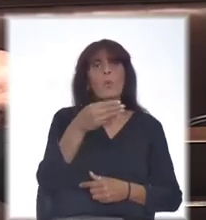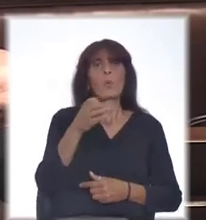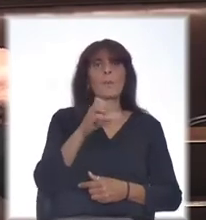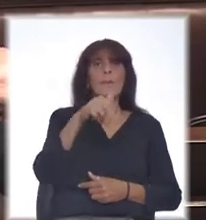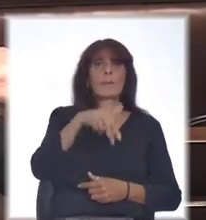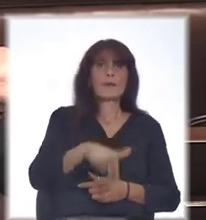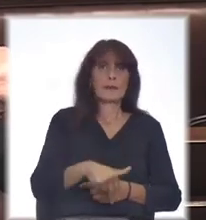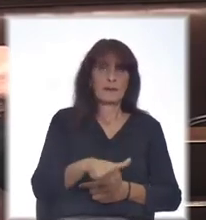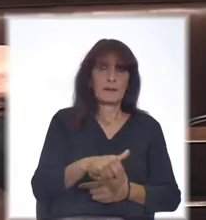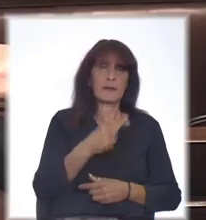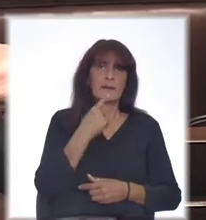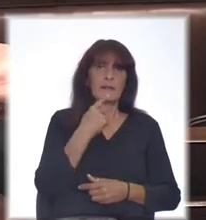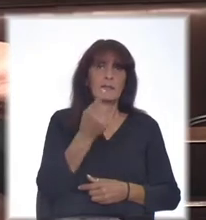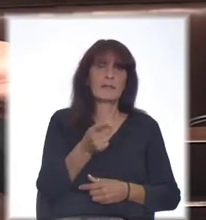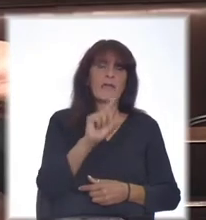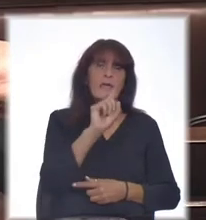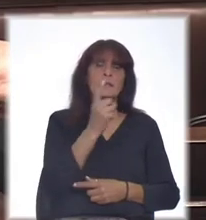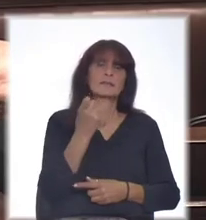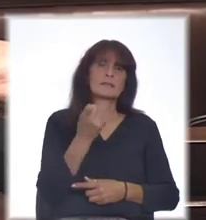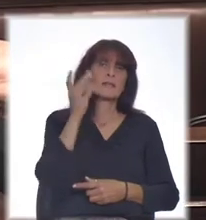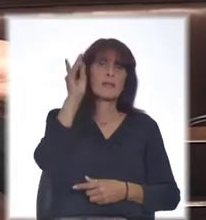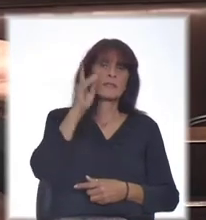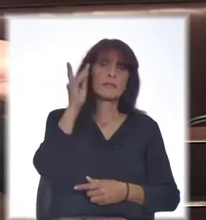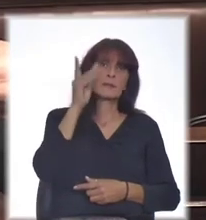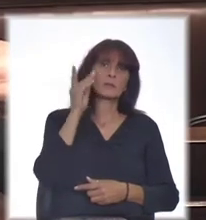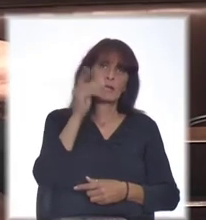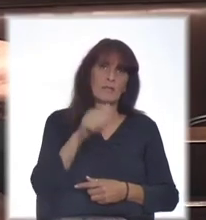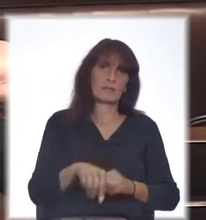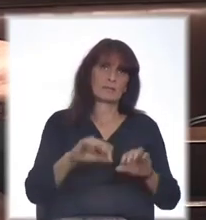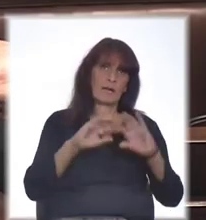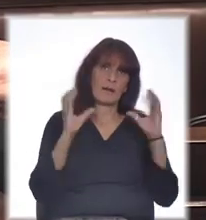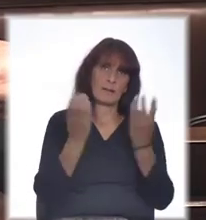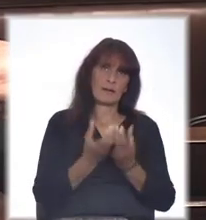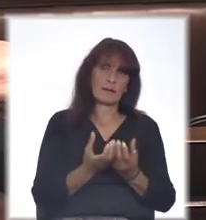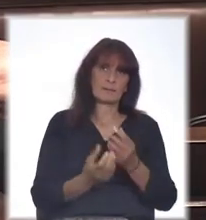también nos recordaba, el ex diputado y ex senador de esta Cámara.